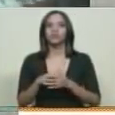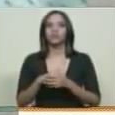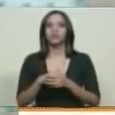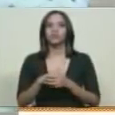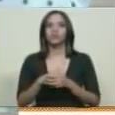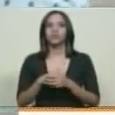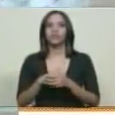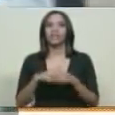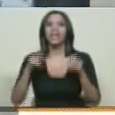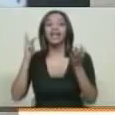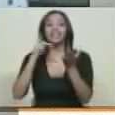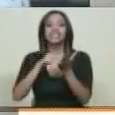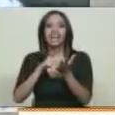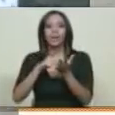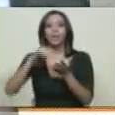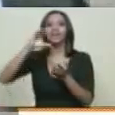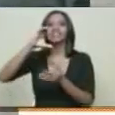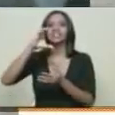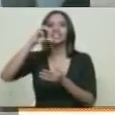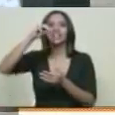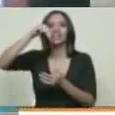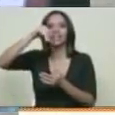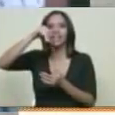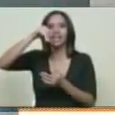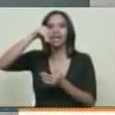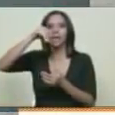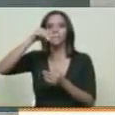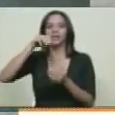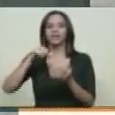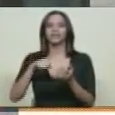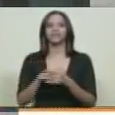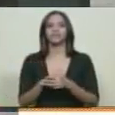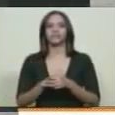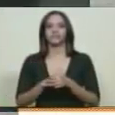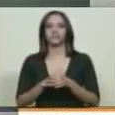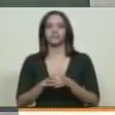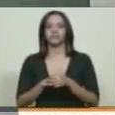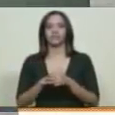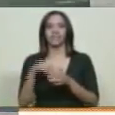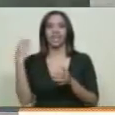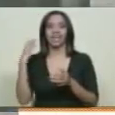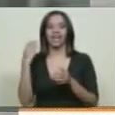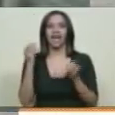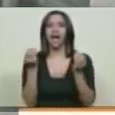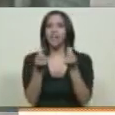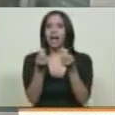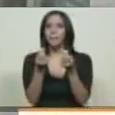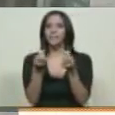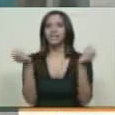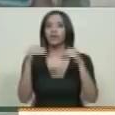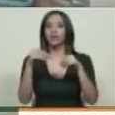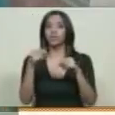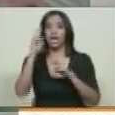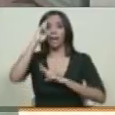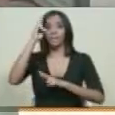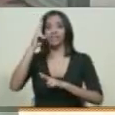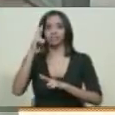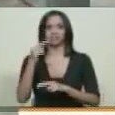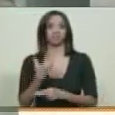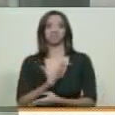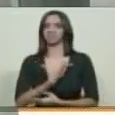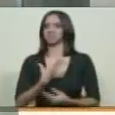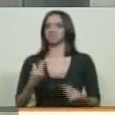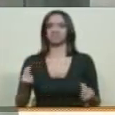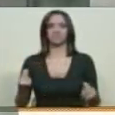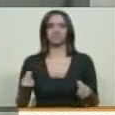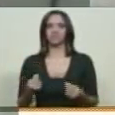Estamos en el central madrileño de la avenida principal de los niños. Hay unos precios acordados. ¿Tú crees que ellos los están respetando? No los respetan. ¿Dónde